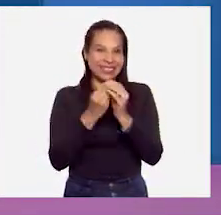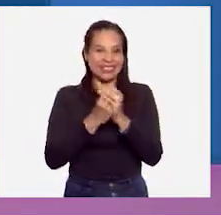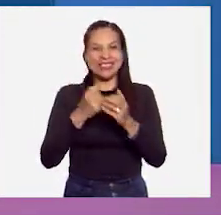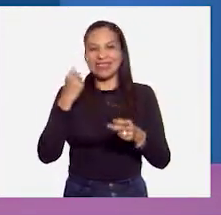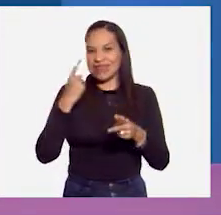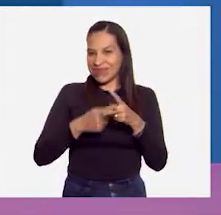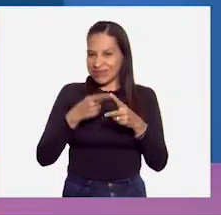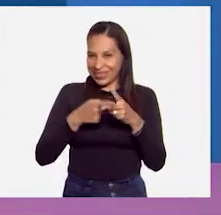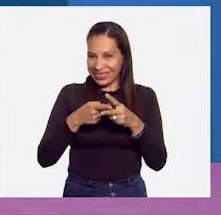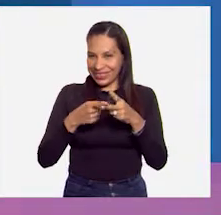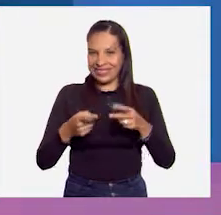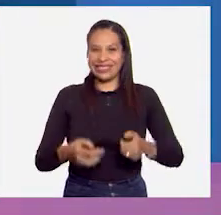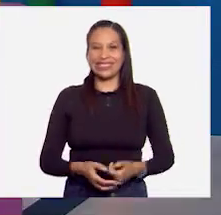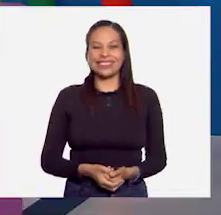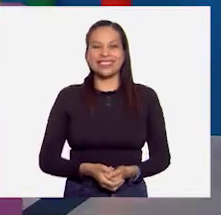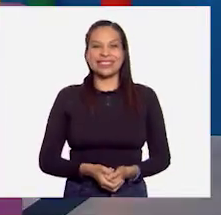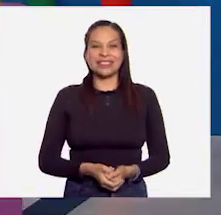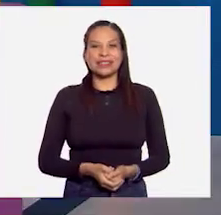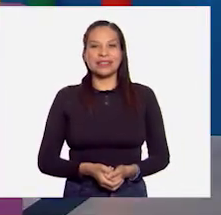mate.